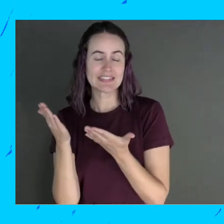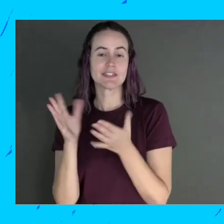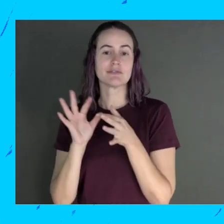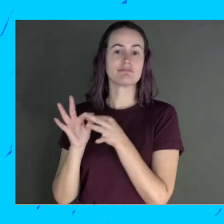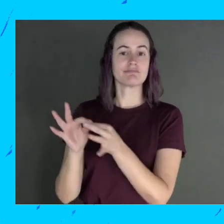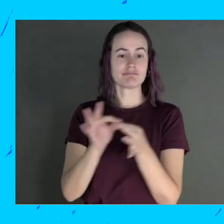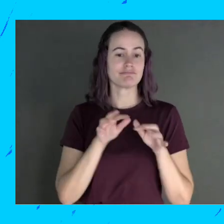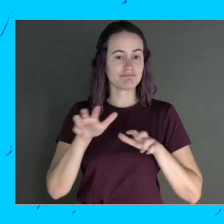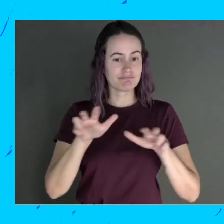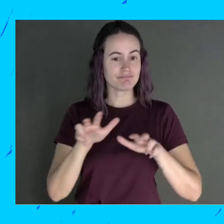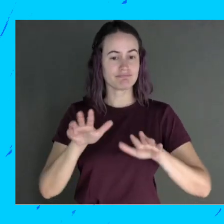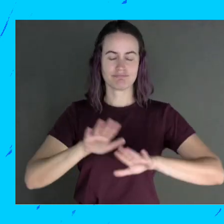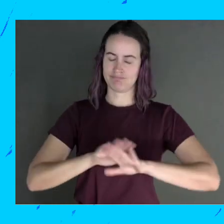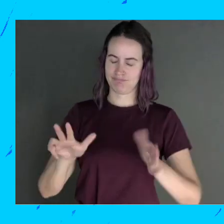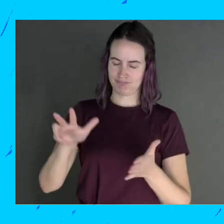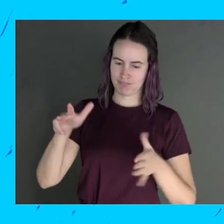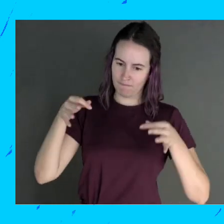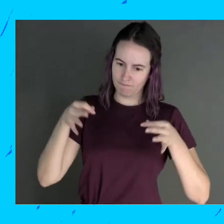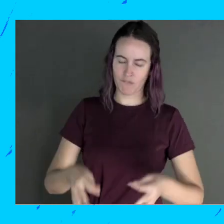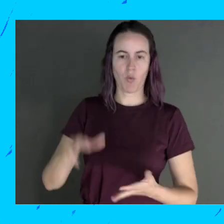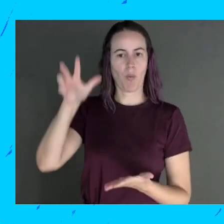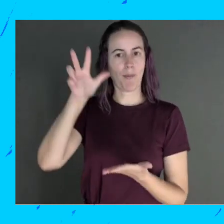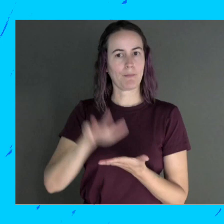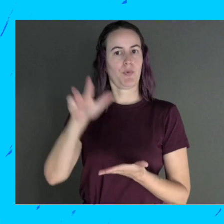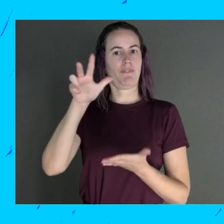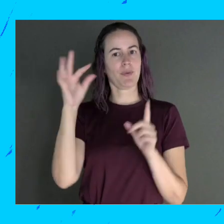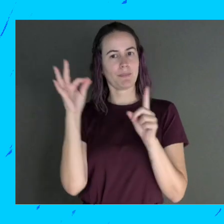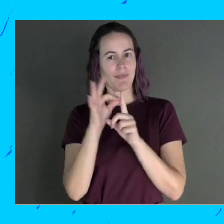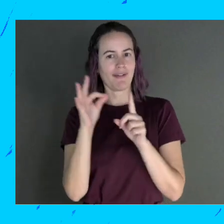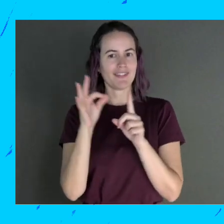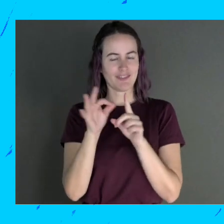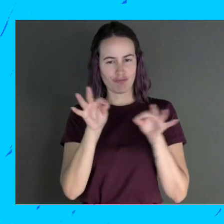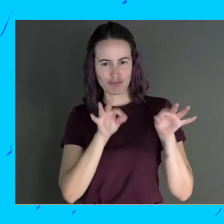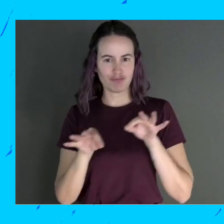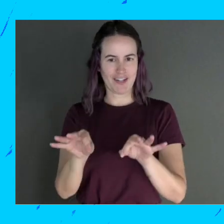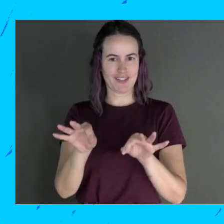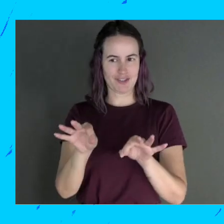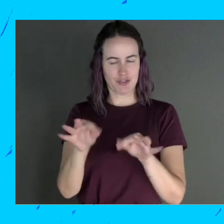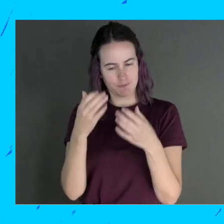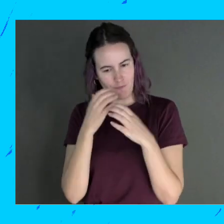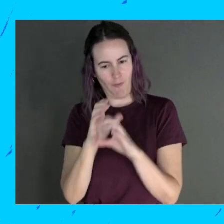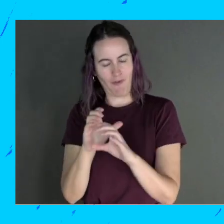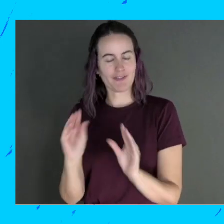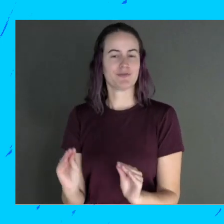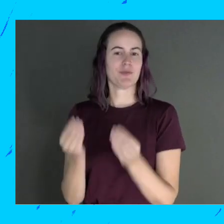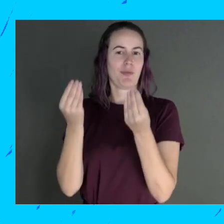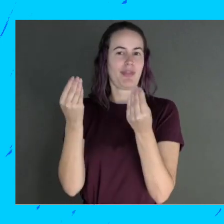y Coordinación ha aprobado la estrategia de Pakistán.